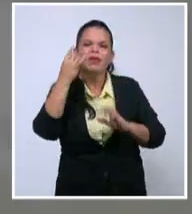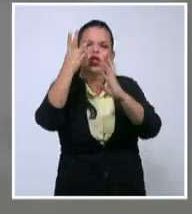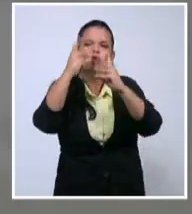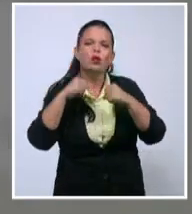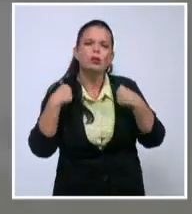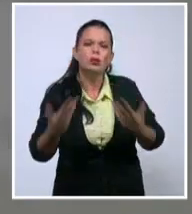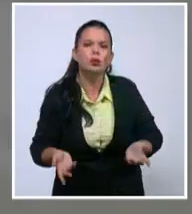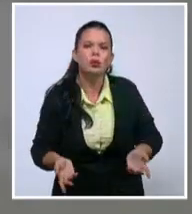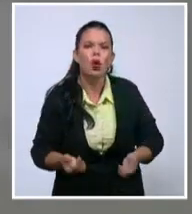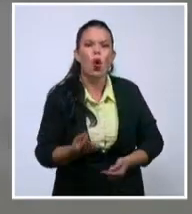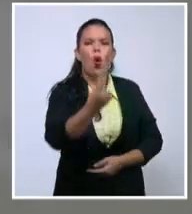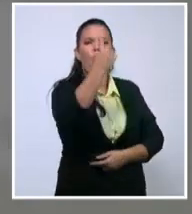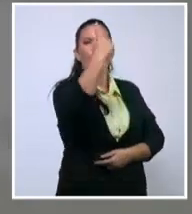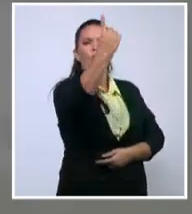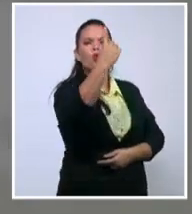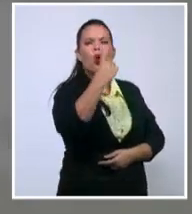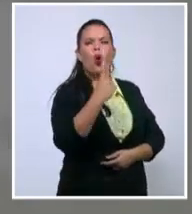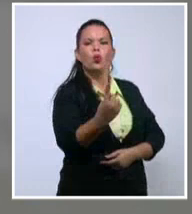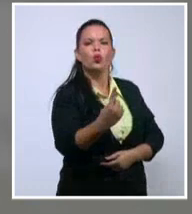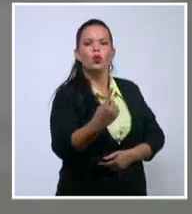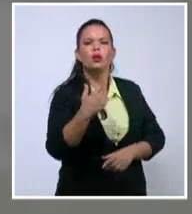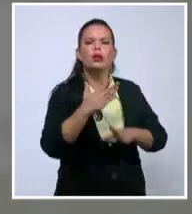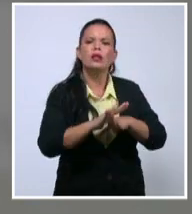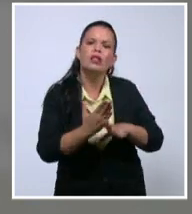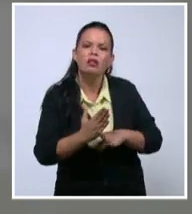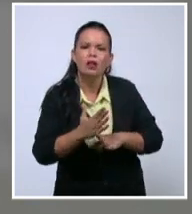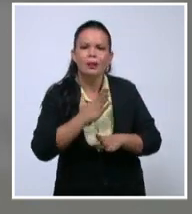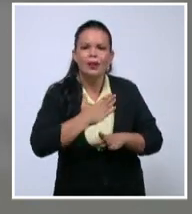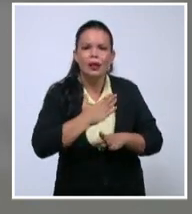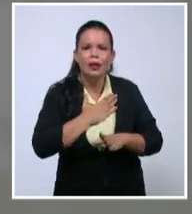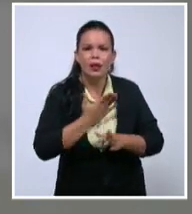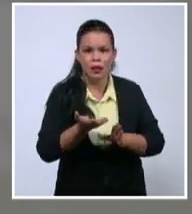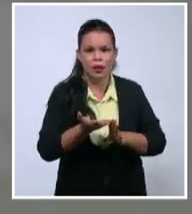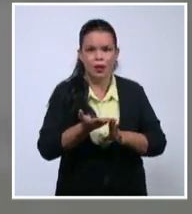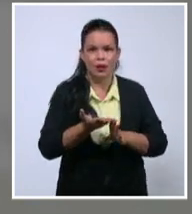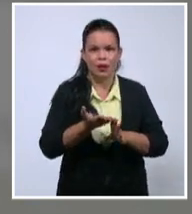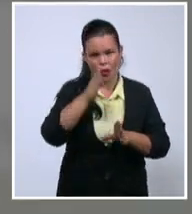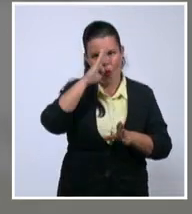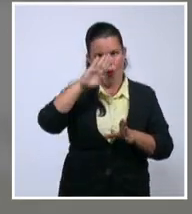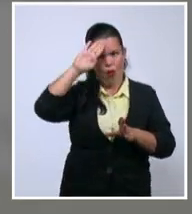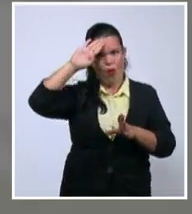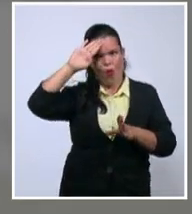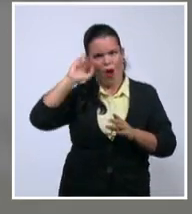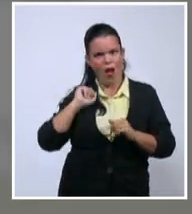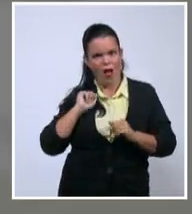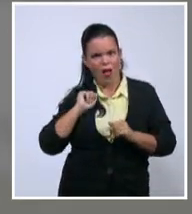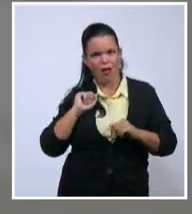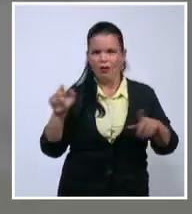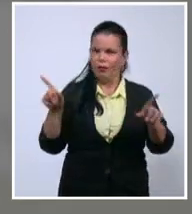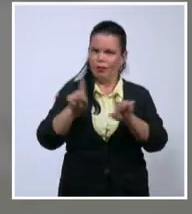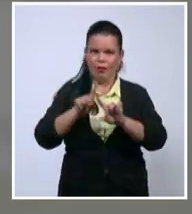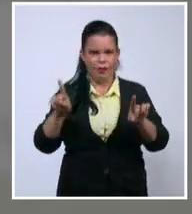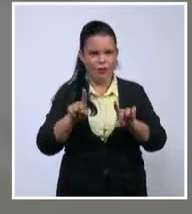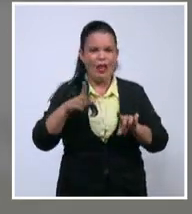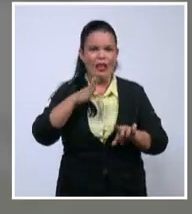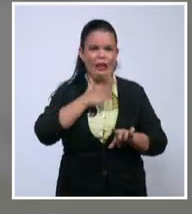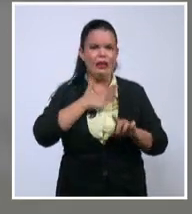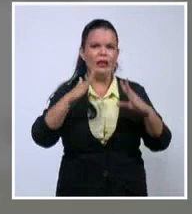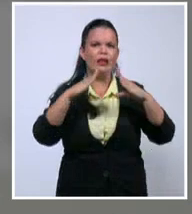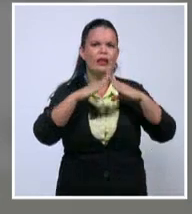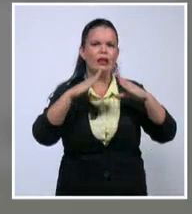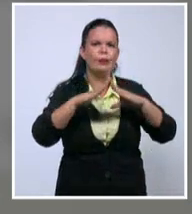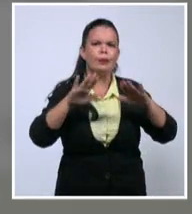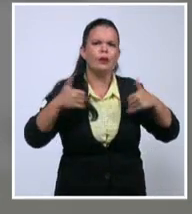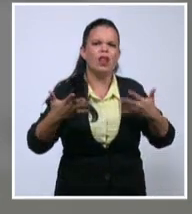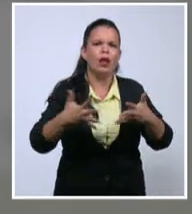1 pertenece a Estados Unidos. O sea que al menos dos, casualmente, integrantes de este grupo que organiza manifestaciones